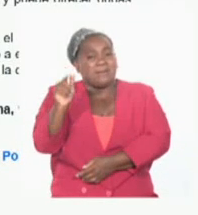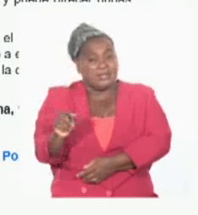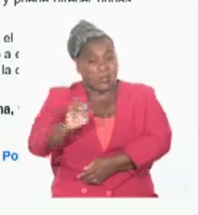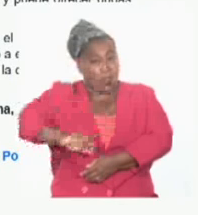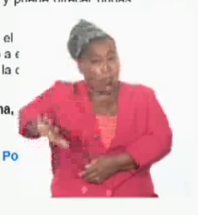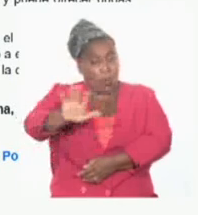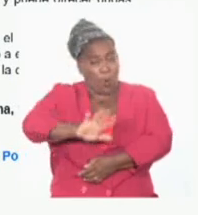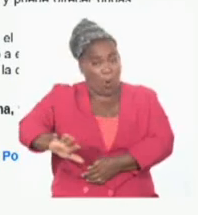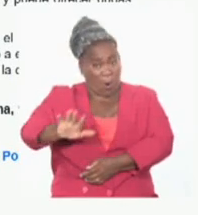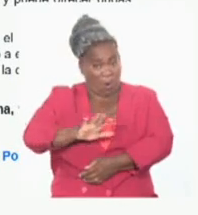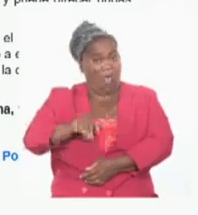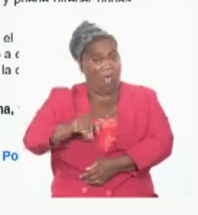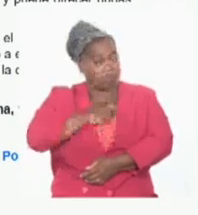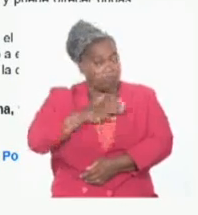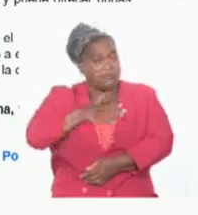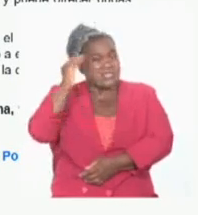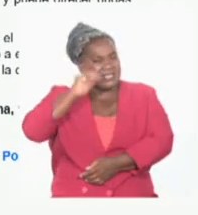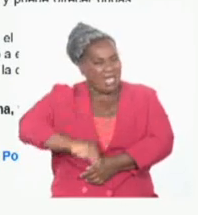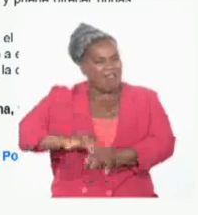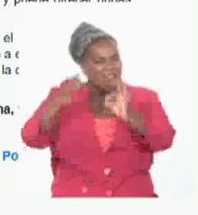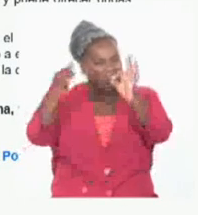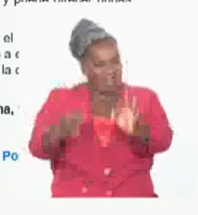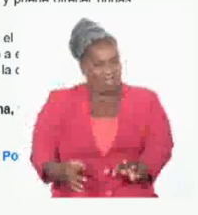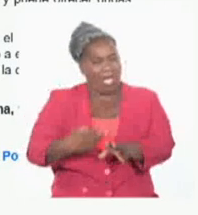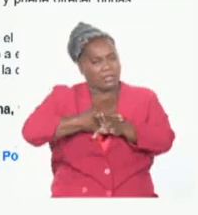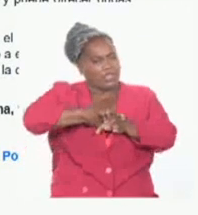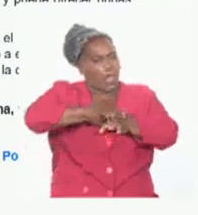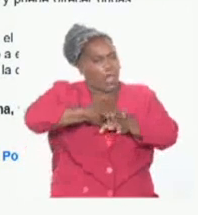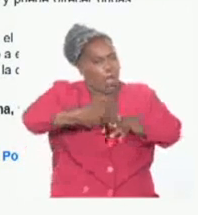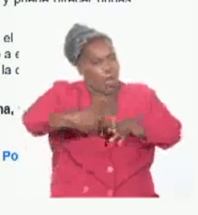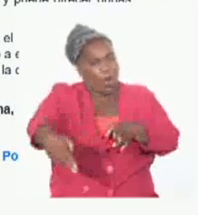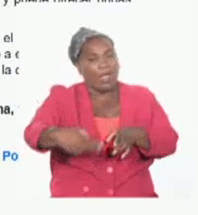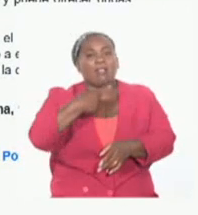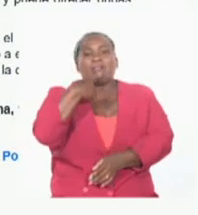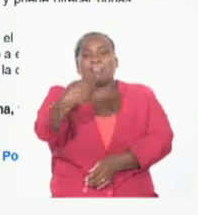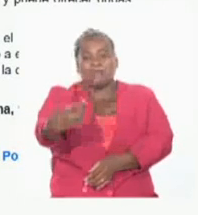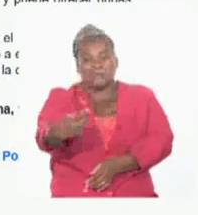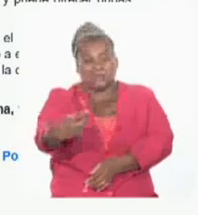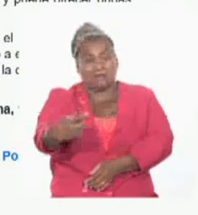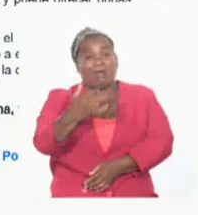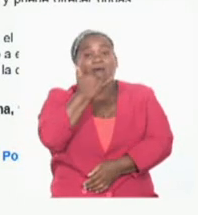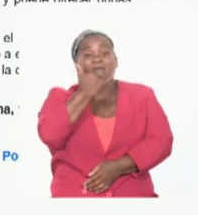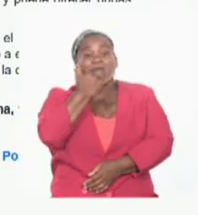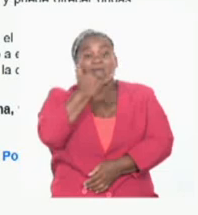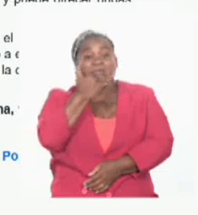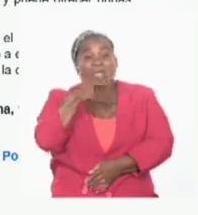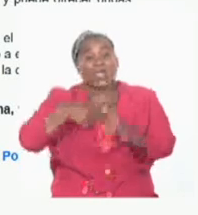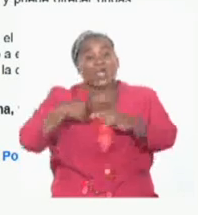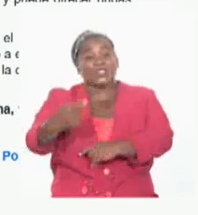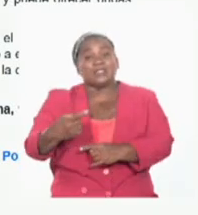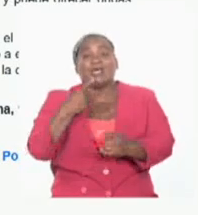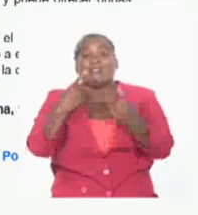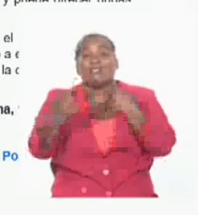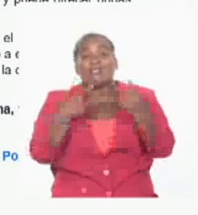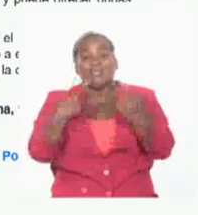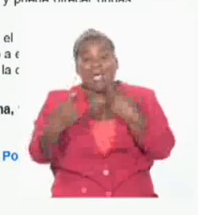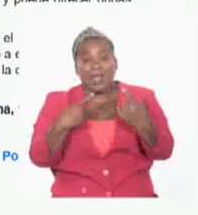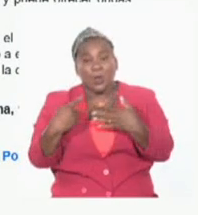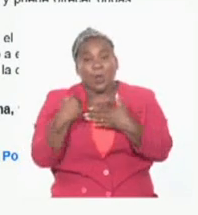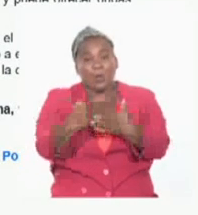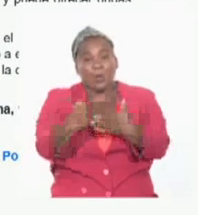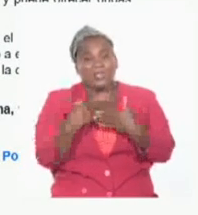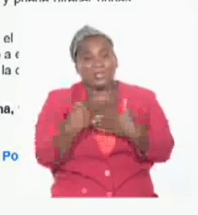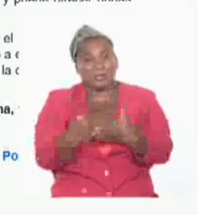que, apegados a la evidencia y la verdad histórica, denunciaron que atentar contra el diálogo y la cooperación en curso es un